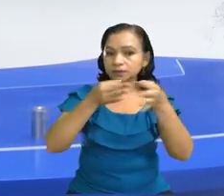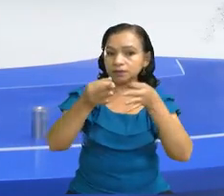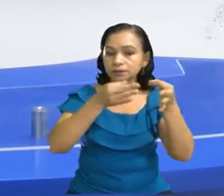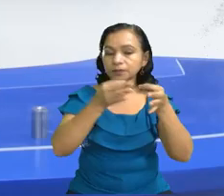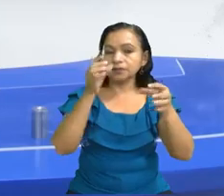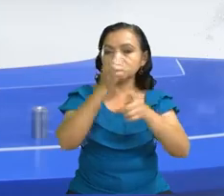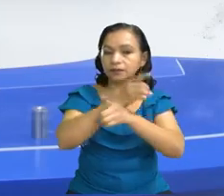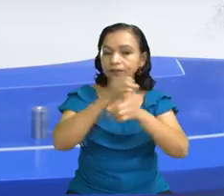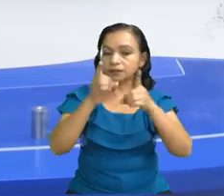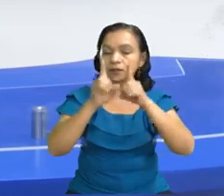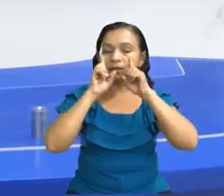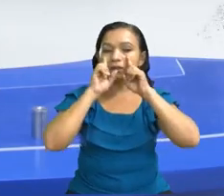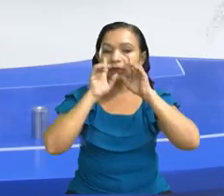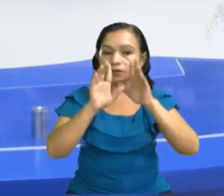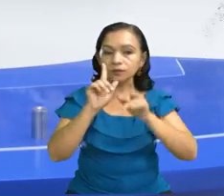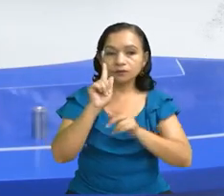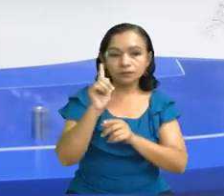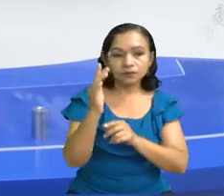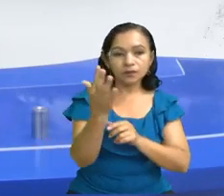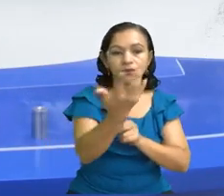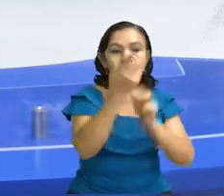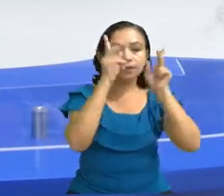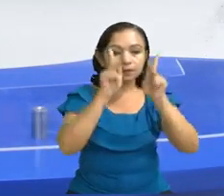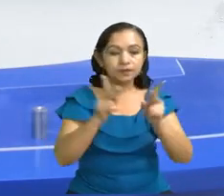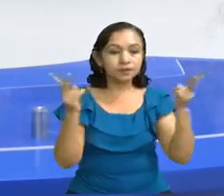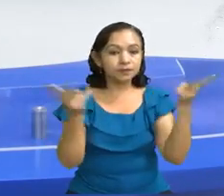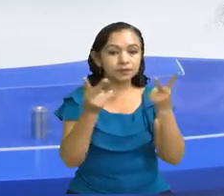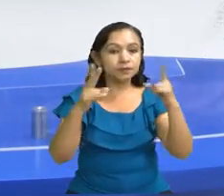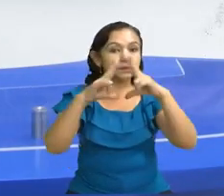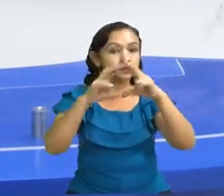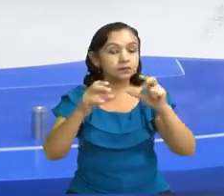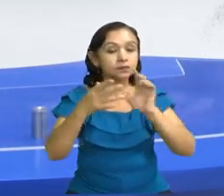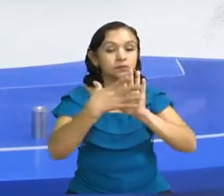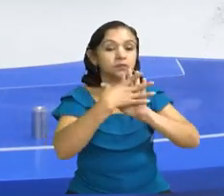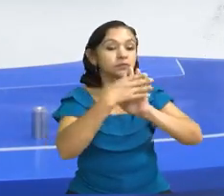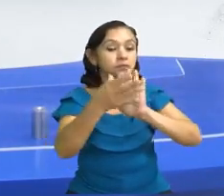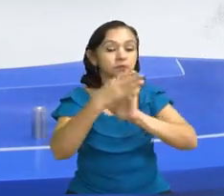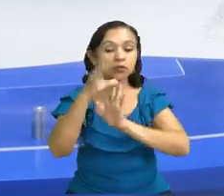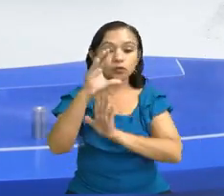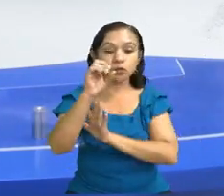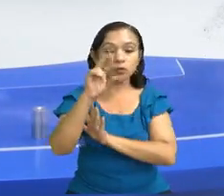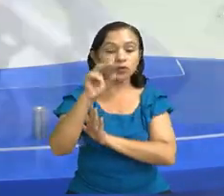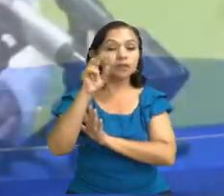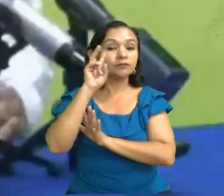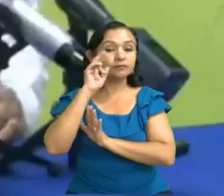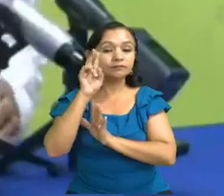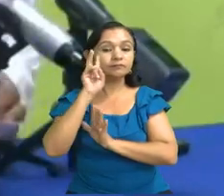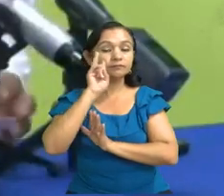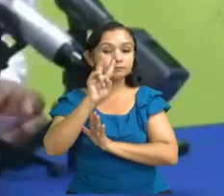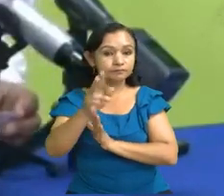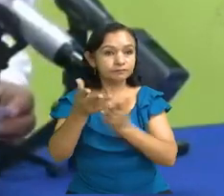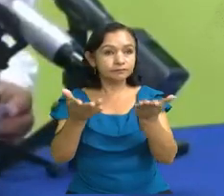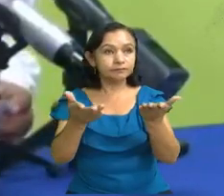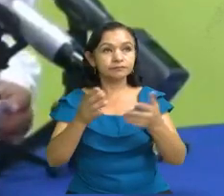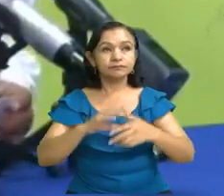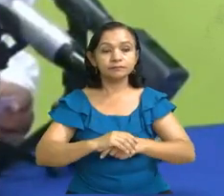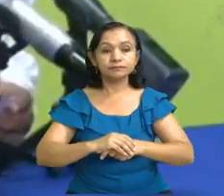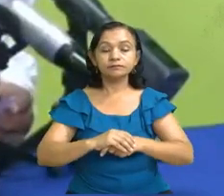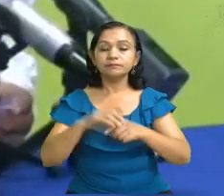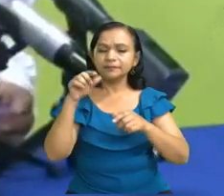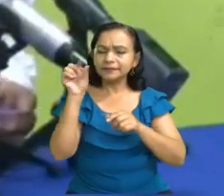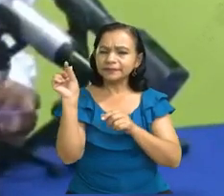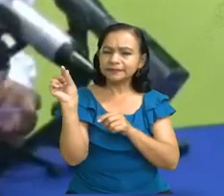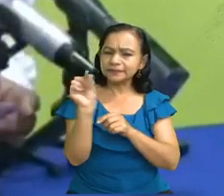de prevención que debemos tomar los nicaragüenses para evitar el contagio del coronavirus. Veamos. Compañeros, en este